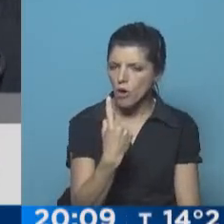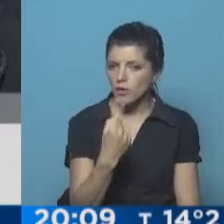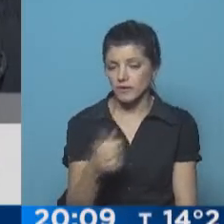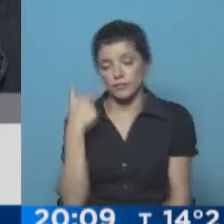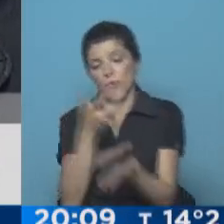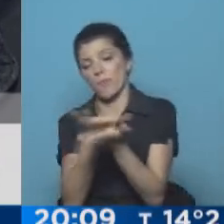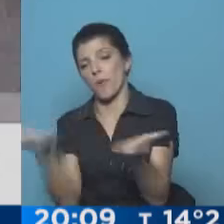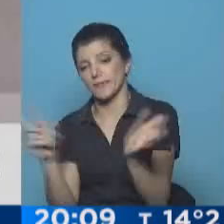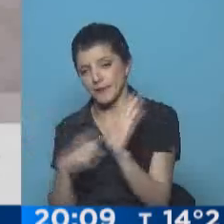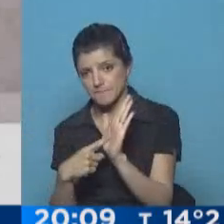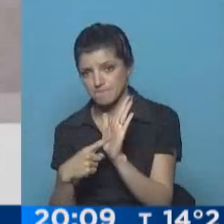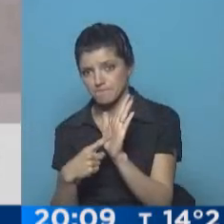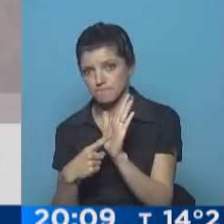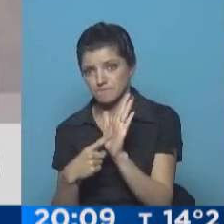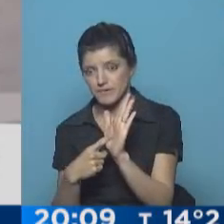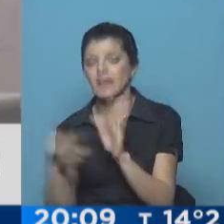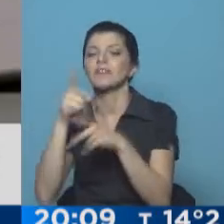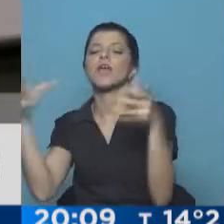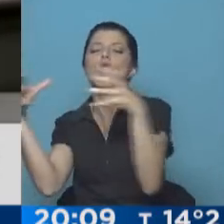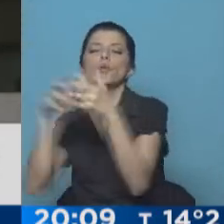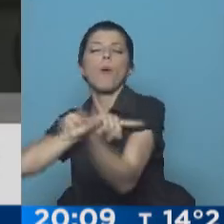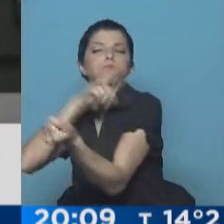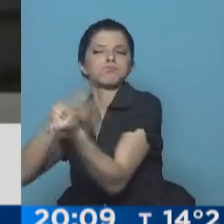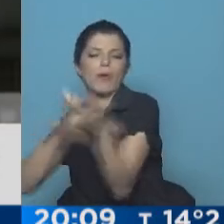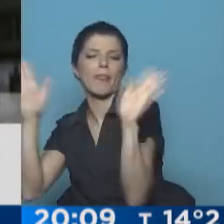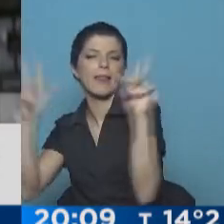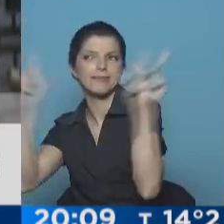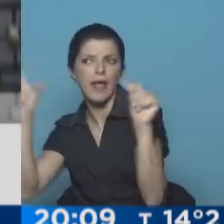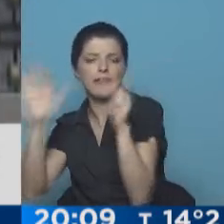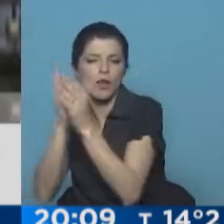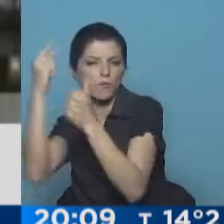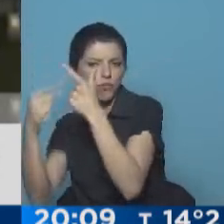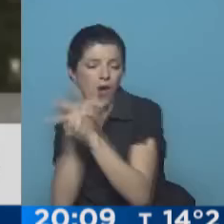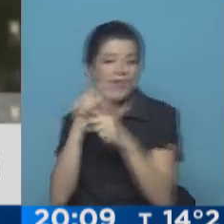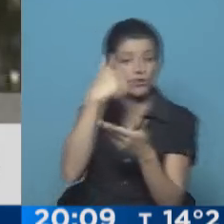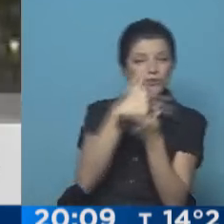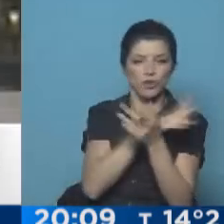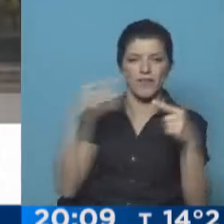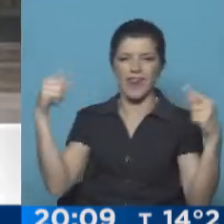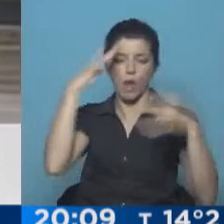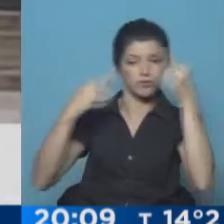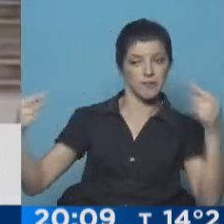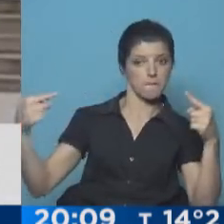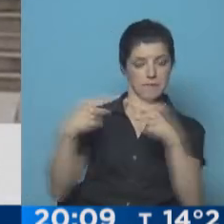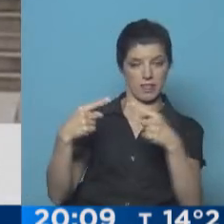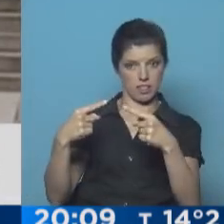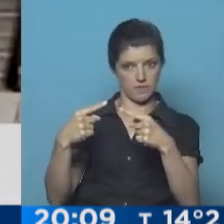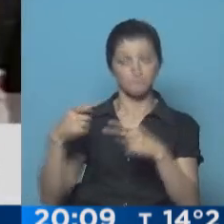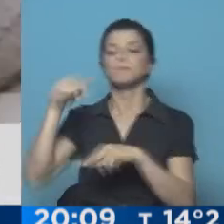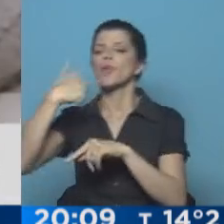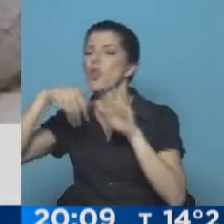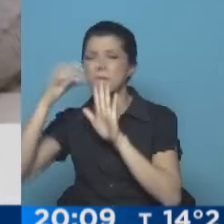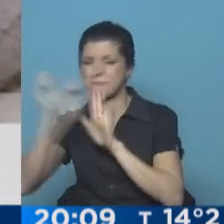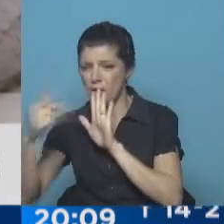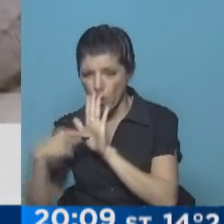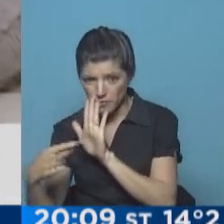la colusión que hay entre medios masivos de comunicación y un sector de la justicia. El disparate más grande es